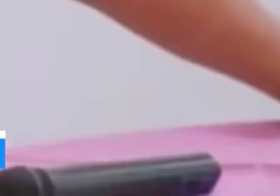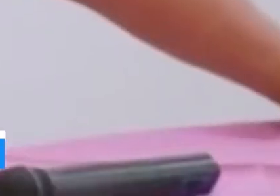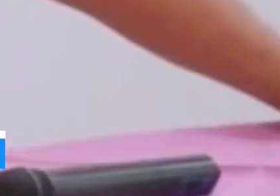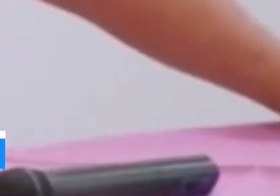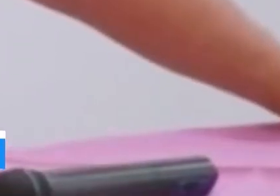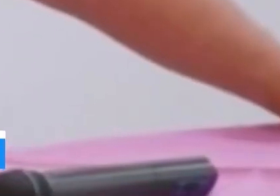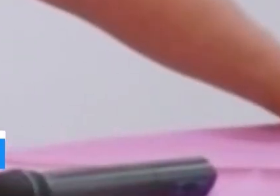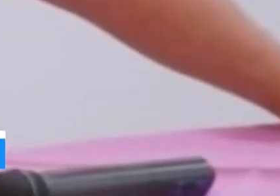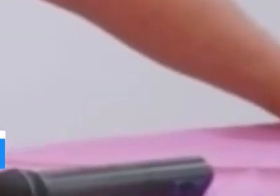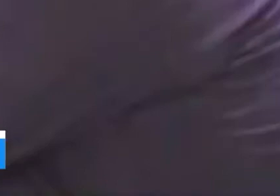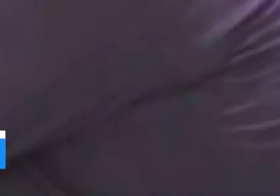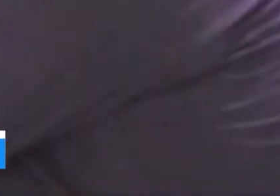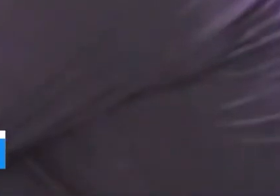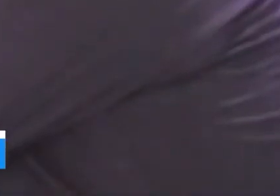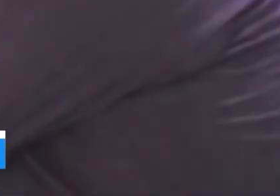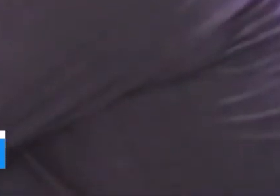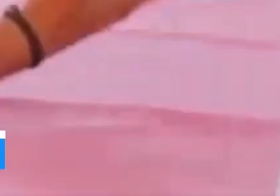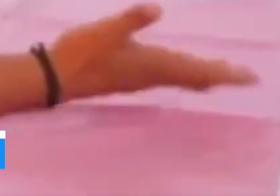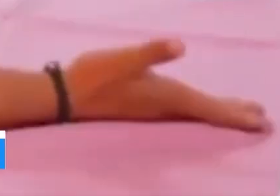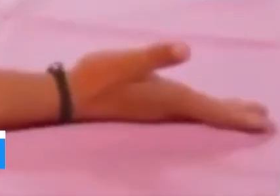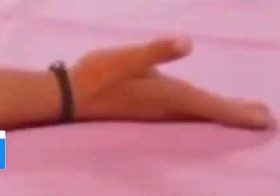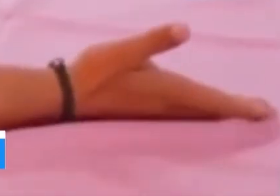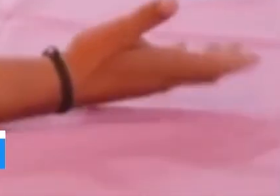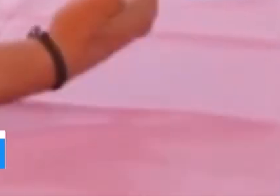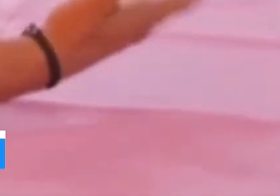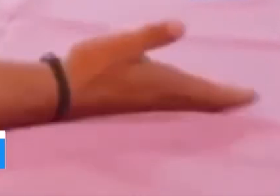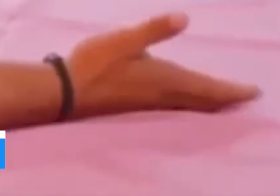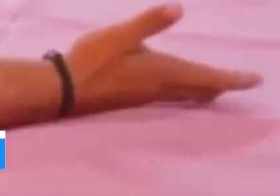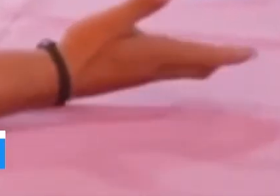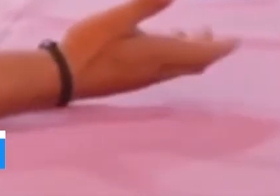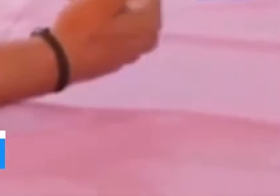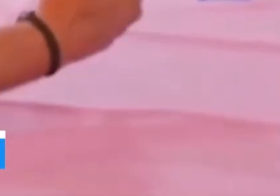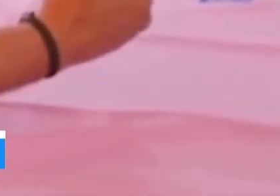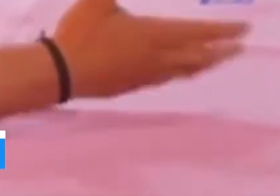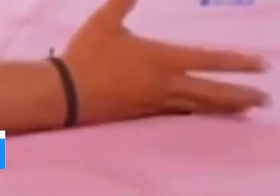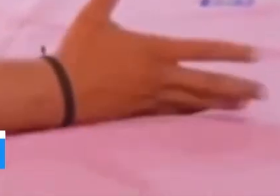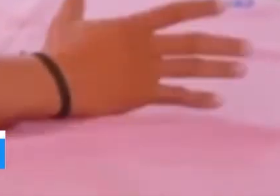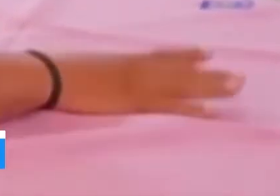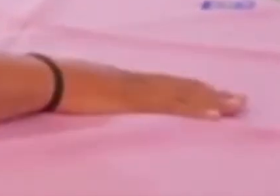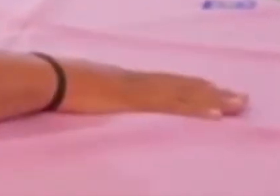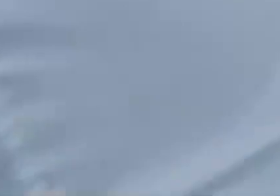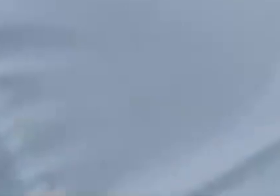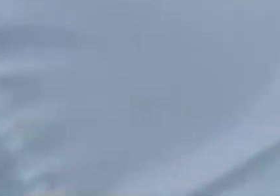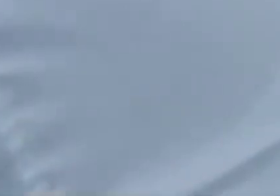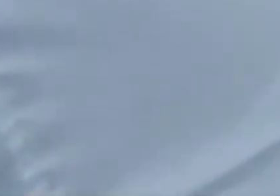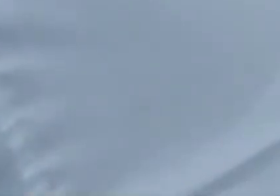Infantas. Con estas mesas se pretende rescatar la mano de obra local y potencializar el proceso económico del corregimiento del centro.